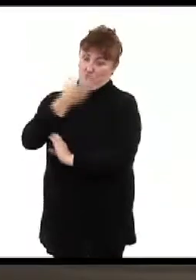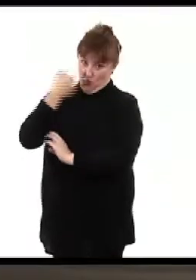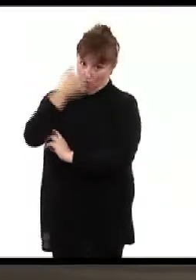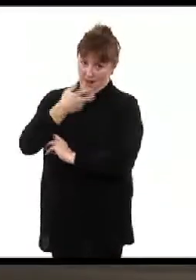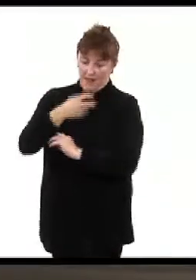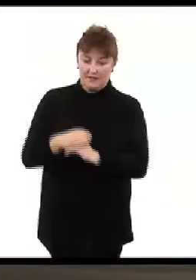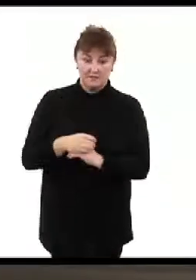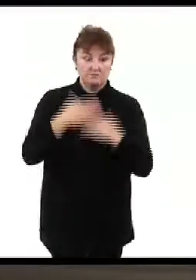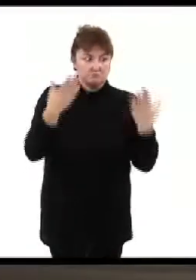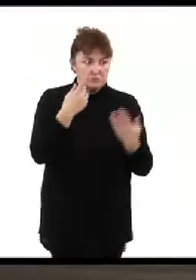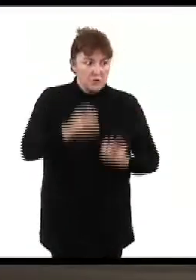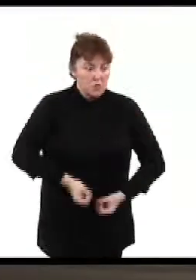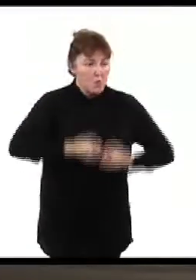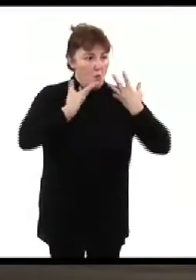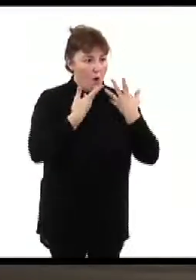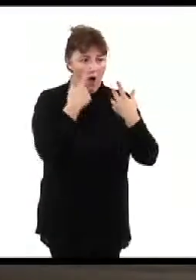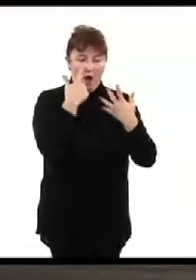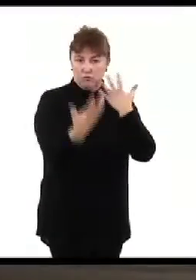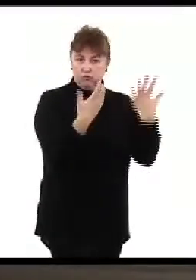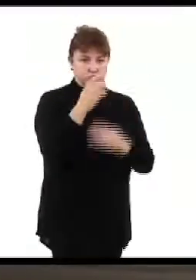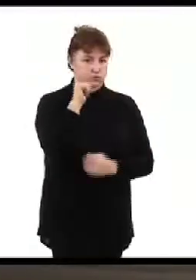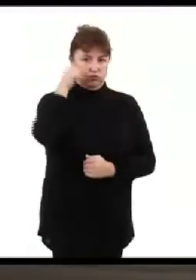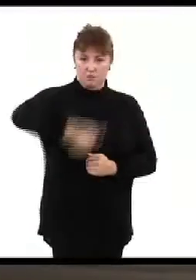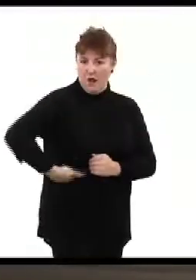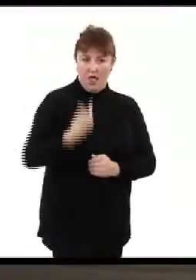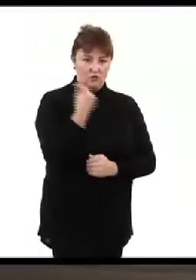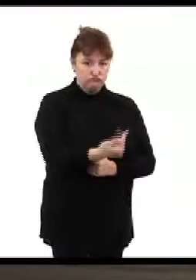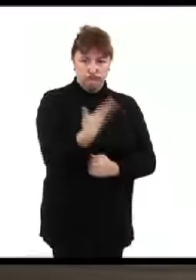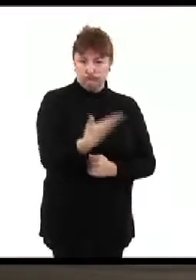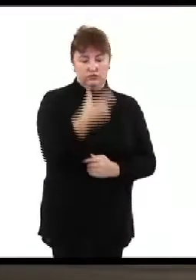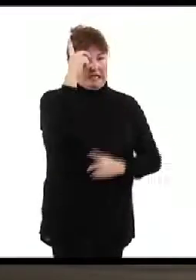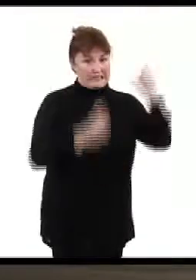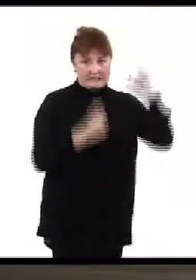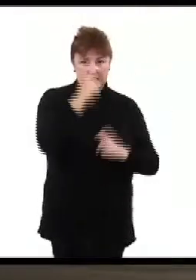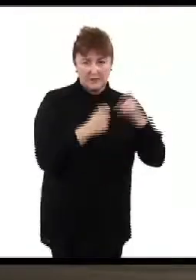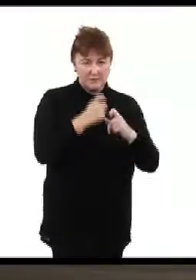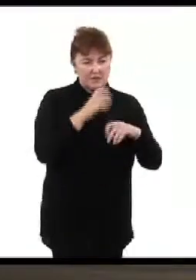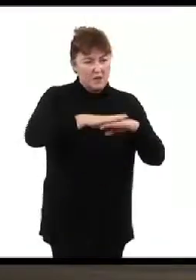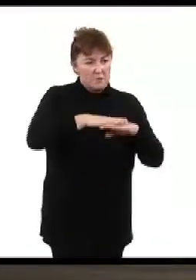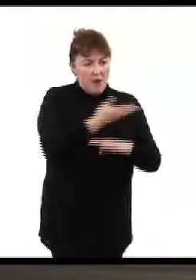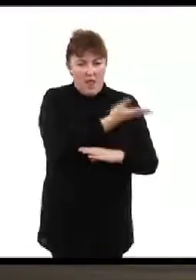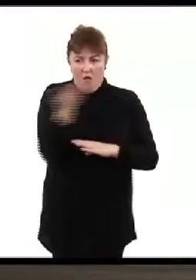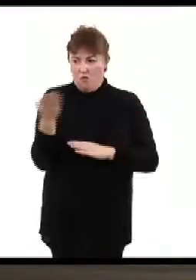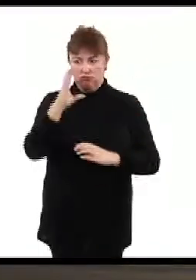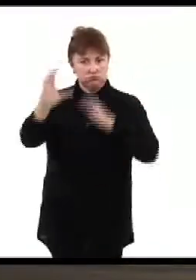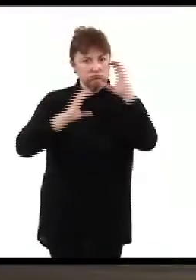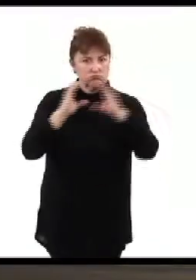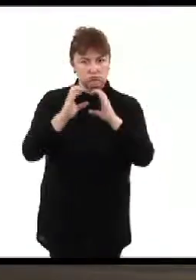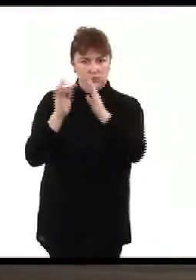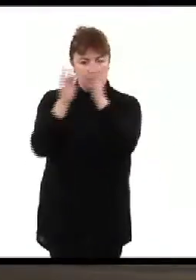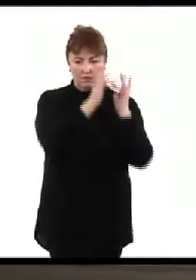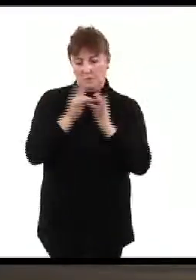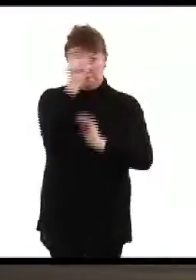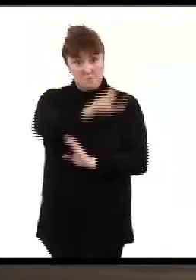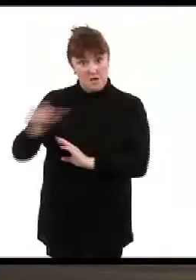esa riqueza expresiva, ante la gran aportación que el lenguaje de signos ha supuesto para la comunicación entre los seres